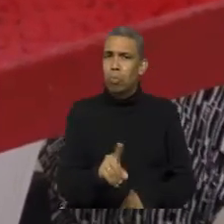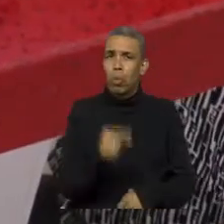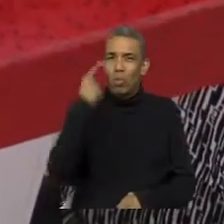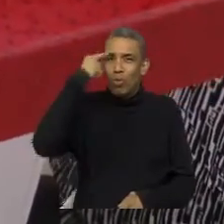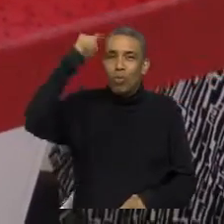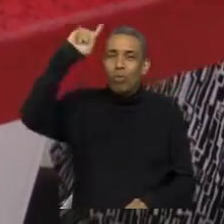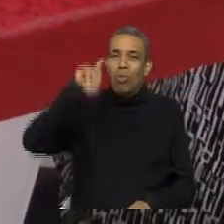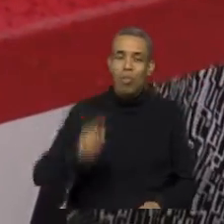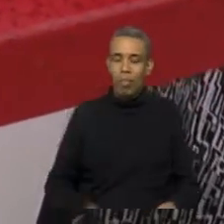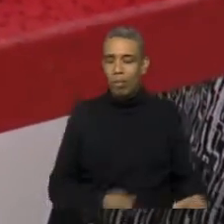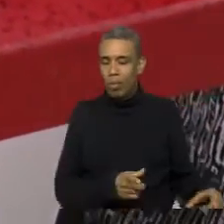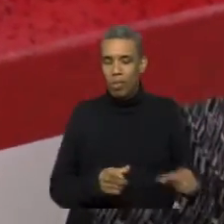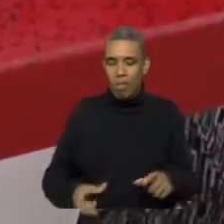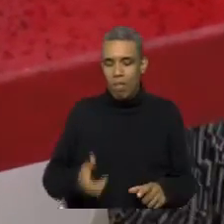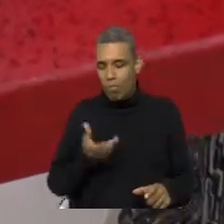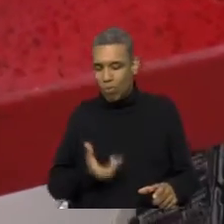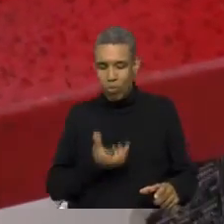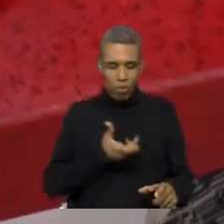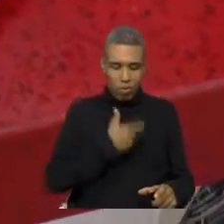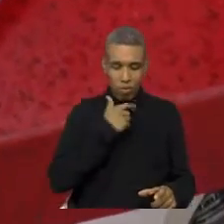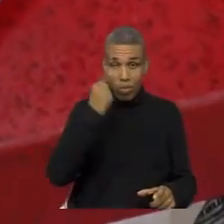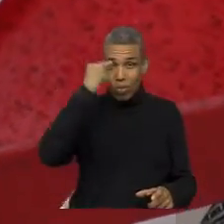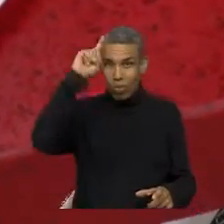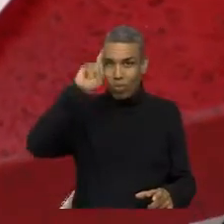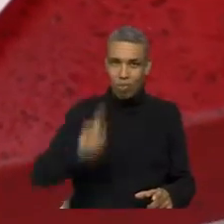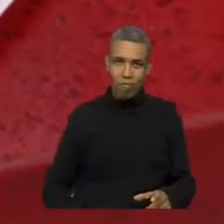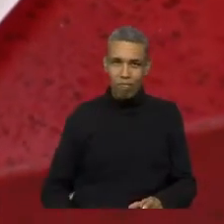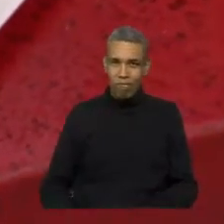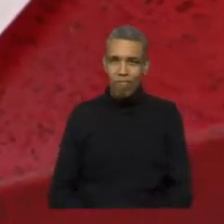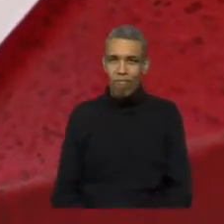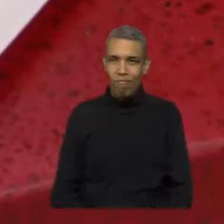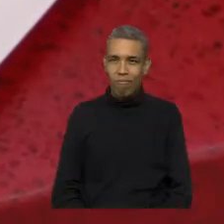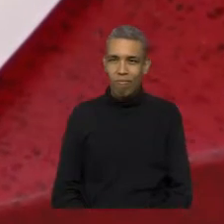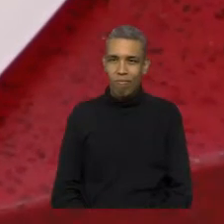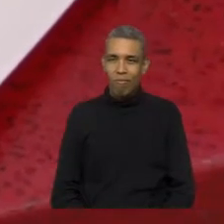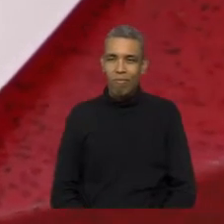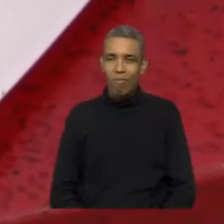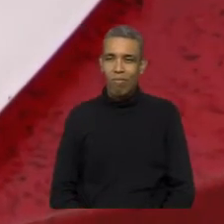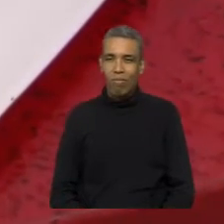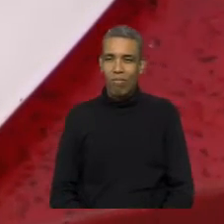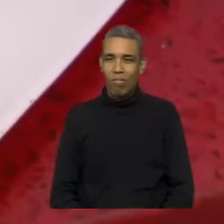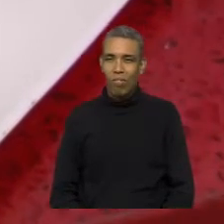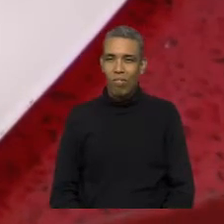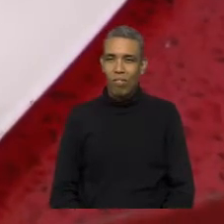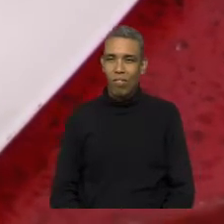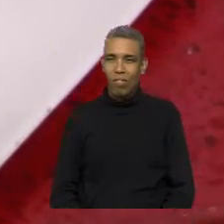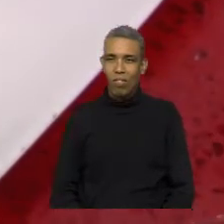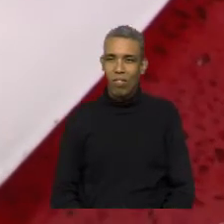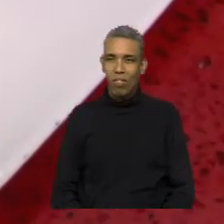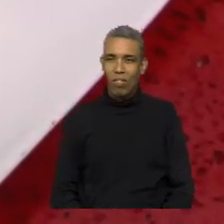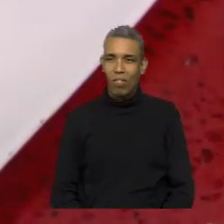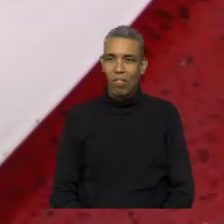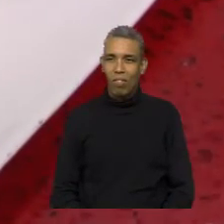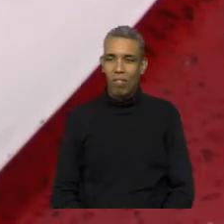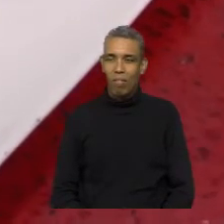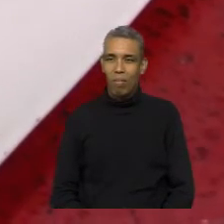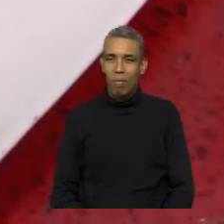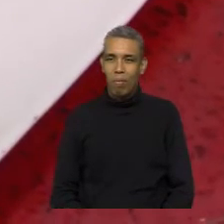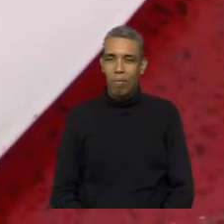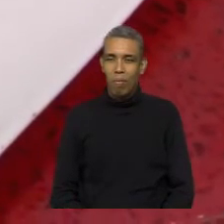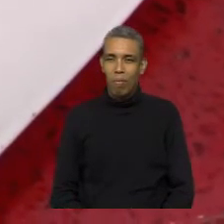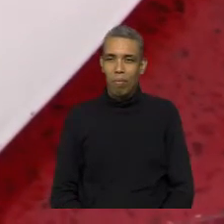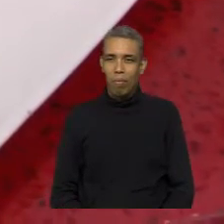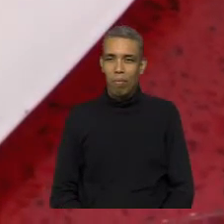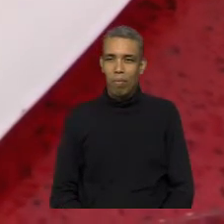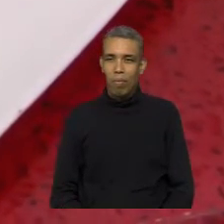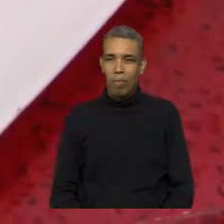de, pero hasta la mano tiembla. Y es normal. A